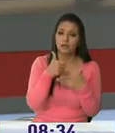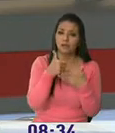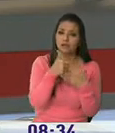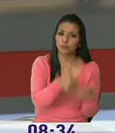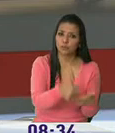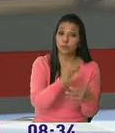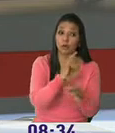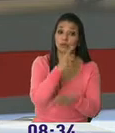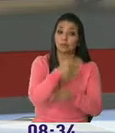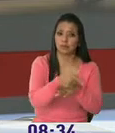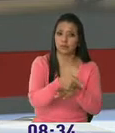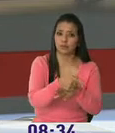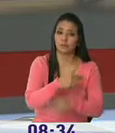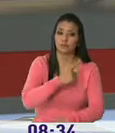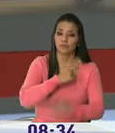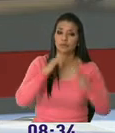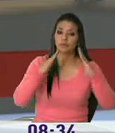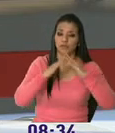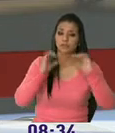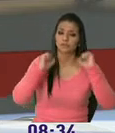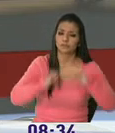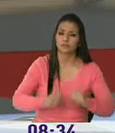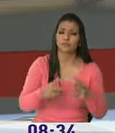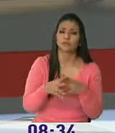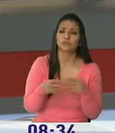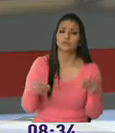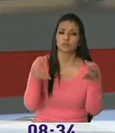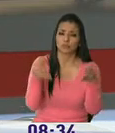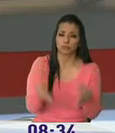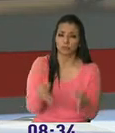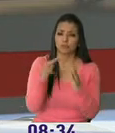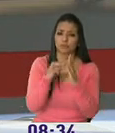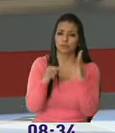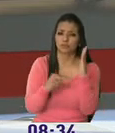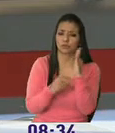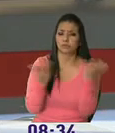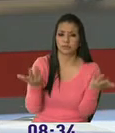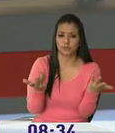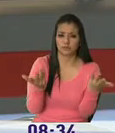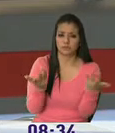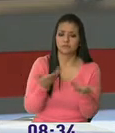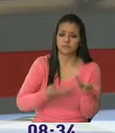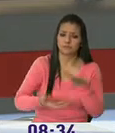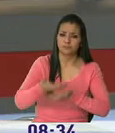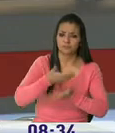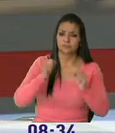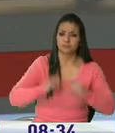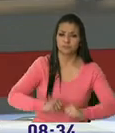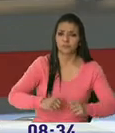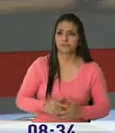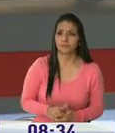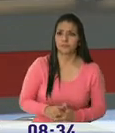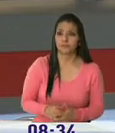exigir que el propietario del predio cumpla con las normas mínimas de convivencia. Si no, entonces cada quien hace lo que da la gana.